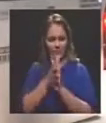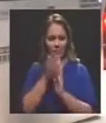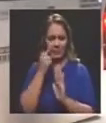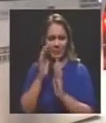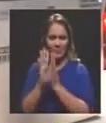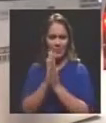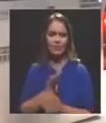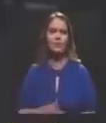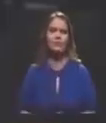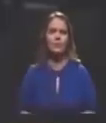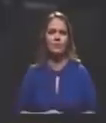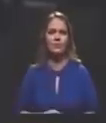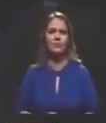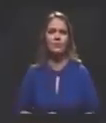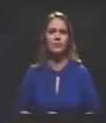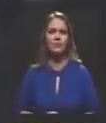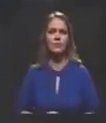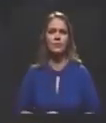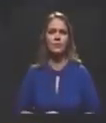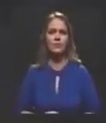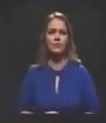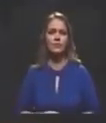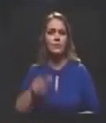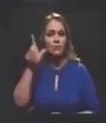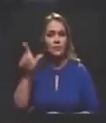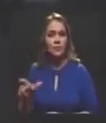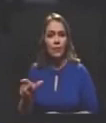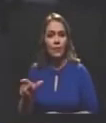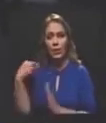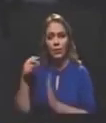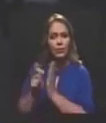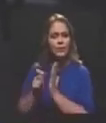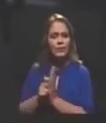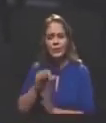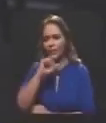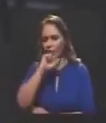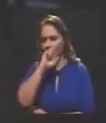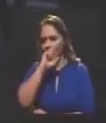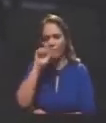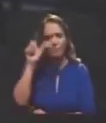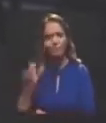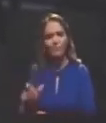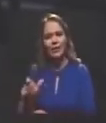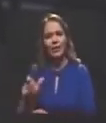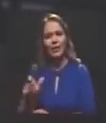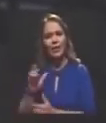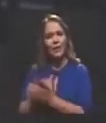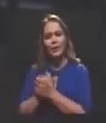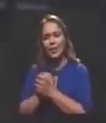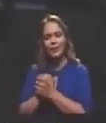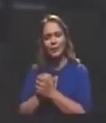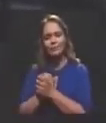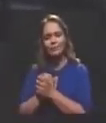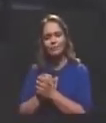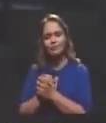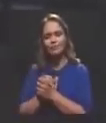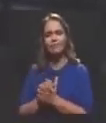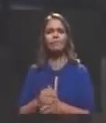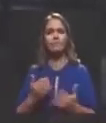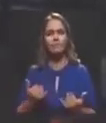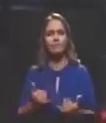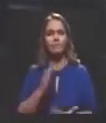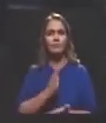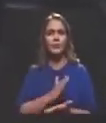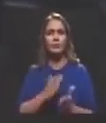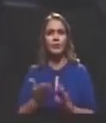que nos dijeron. No solo perdí a mi libretista favorito, sino a un gran, pero gran amigo.